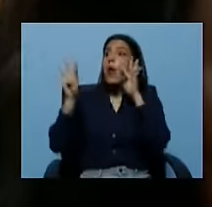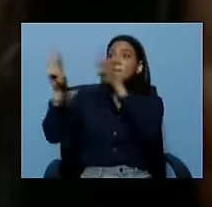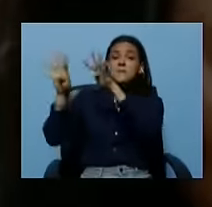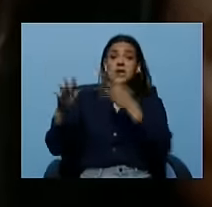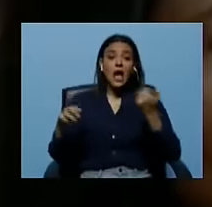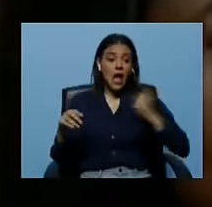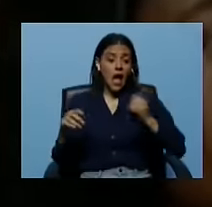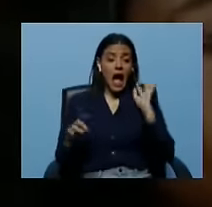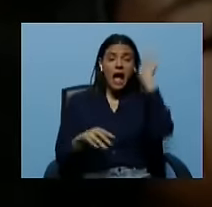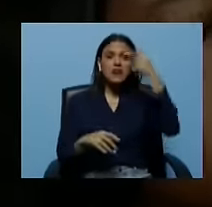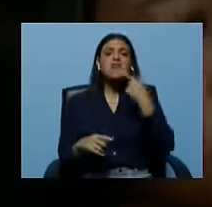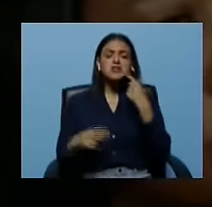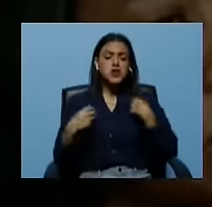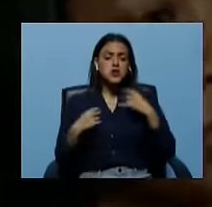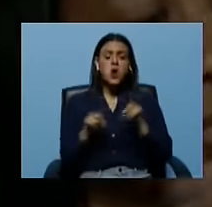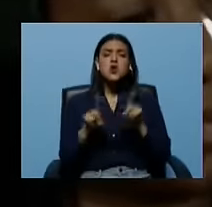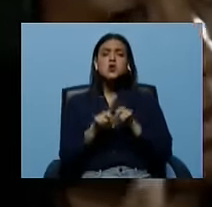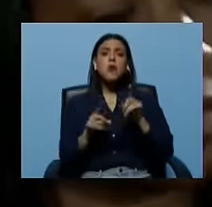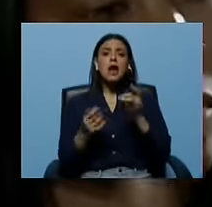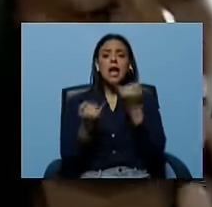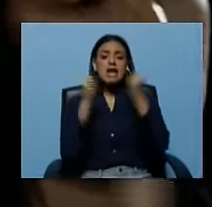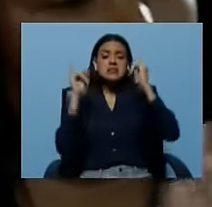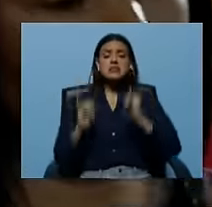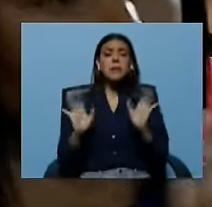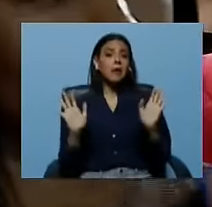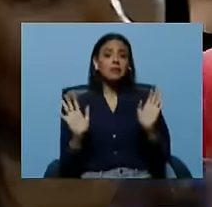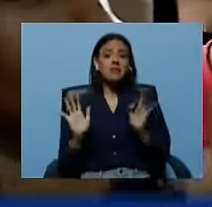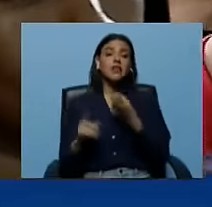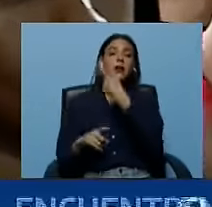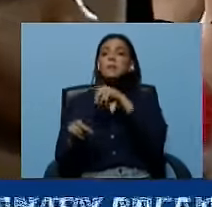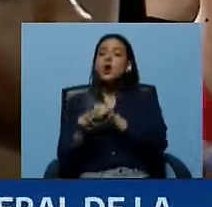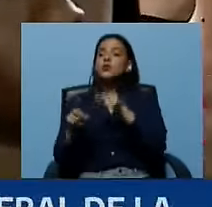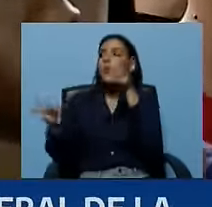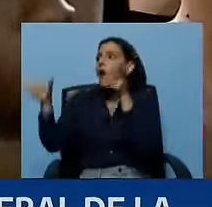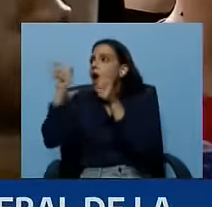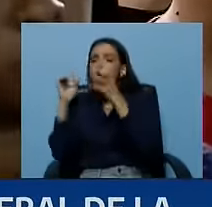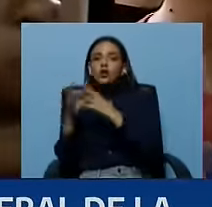ser independientes y son dependientes de la oligarquía y de la embajada gringa.